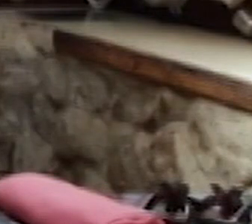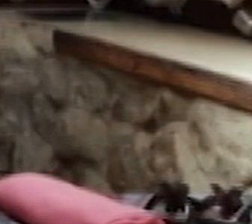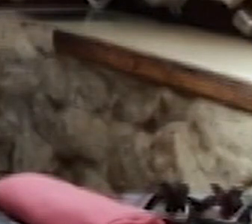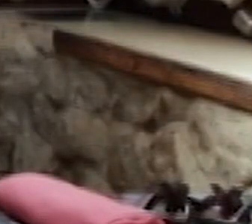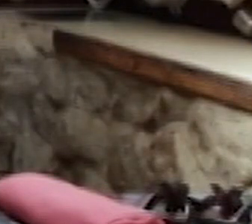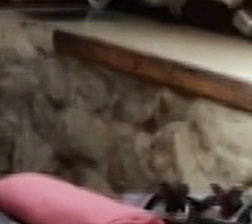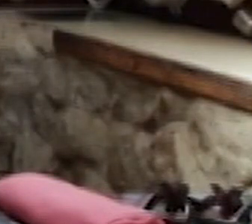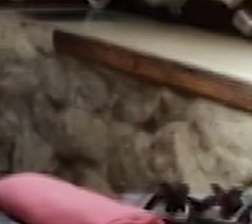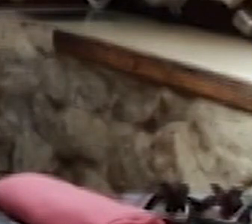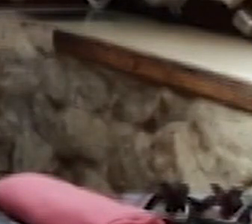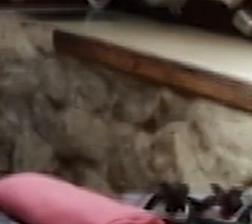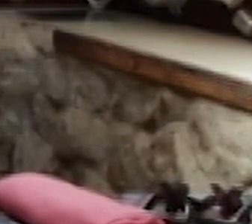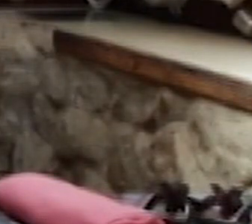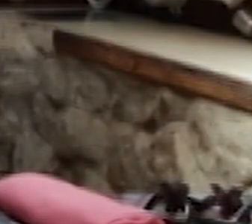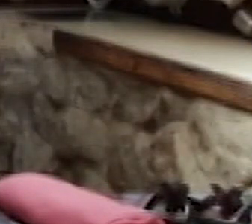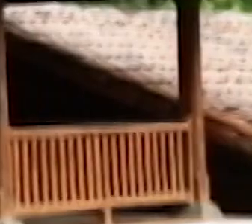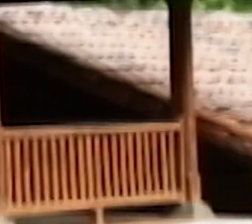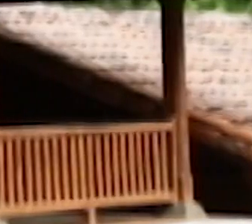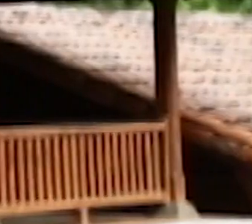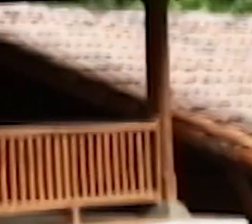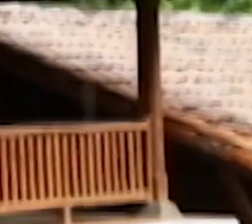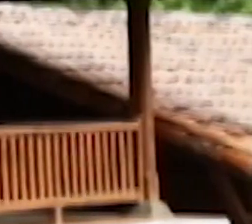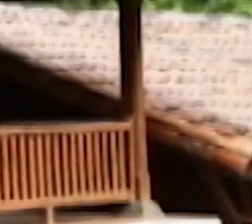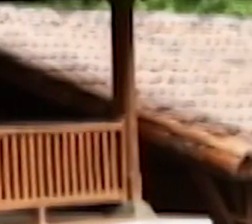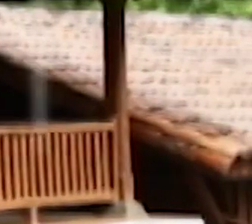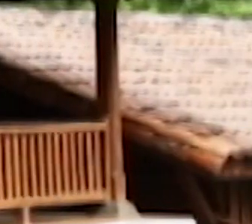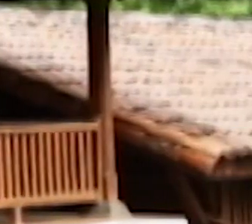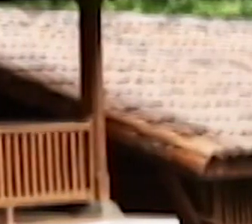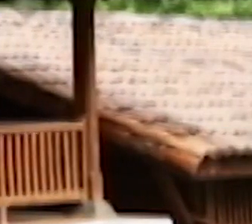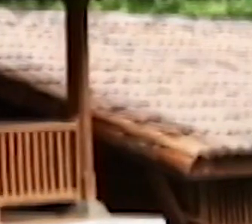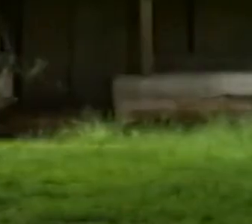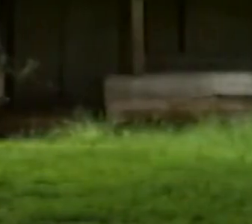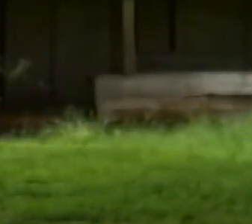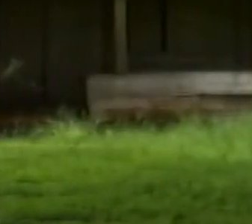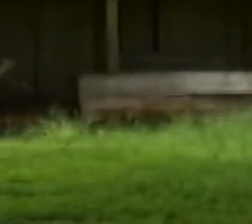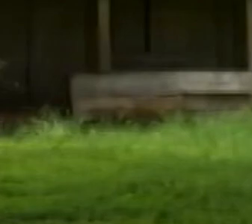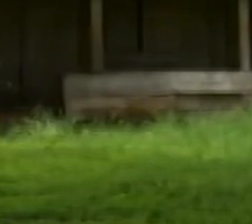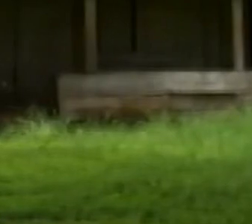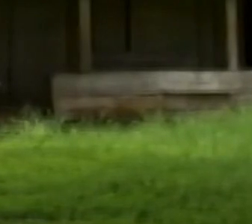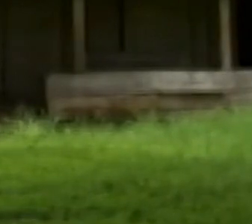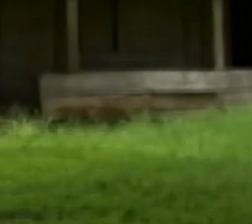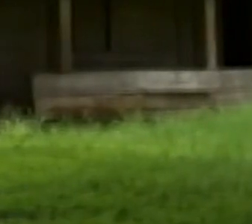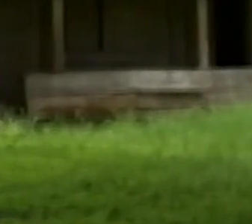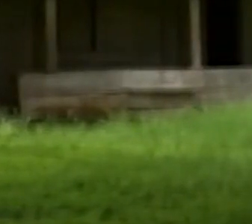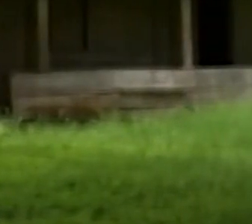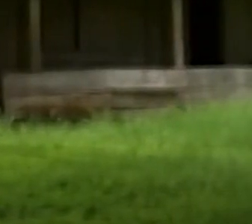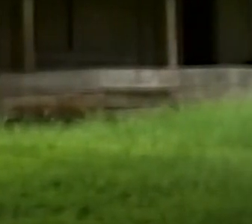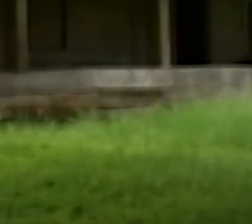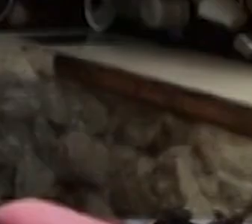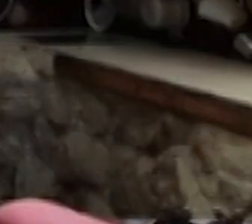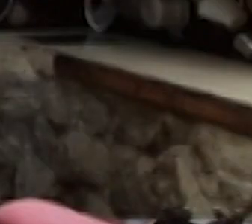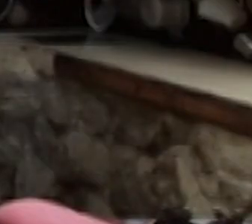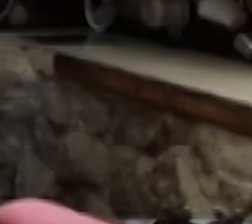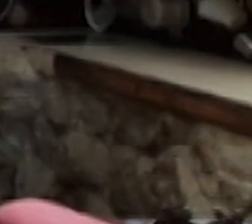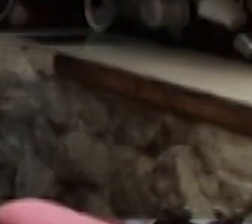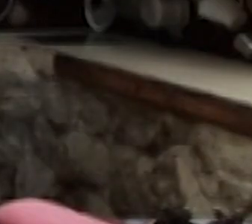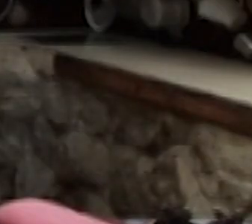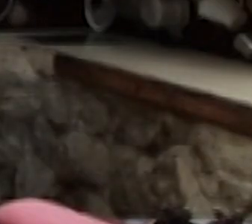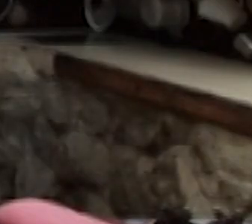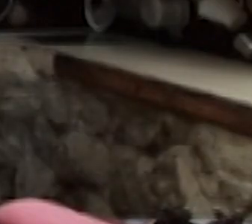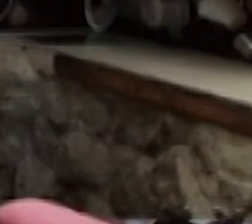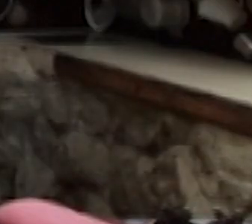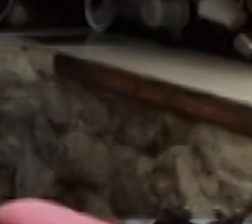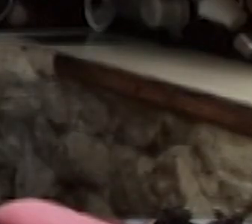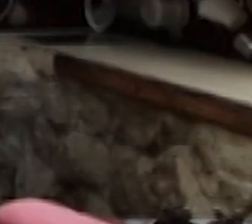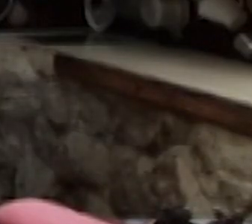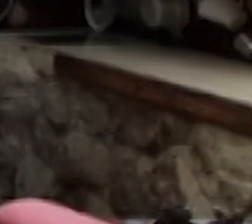era específicamente el de ser cocinera. De las grandes haciendas donde servían como criadas. En ese tiempo